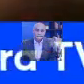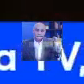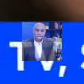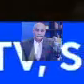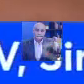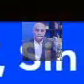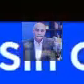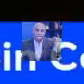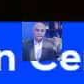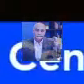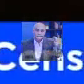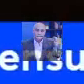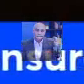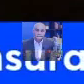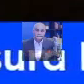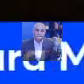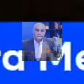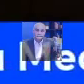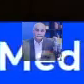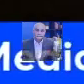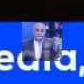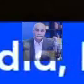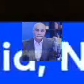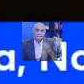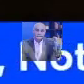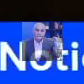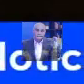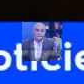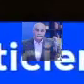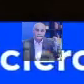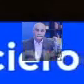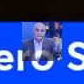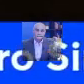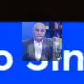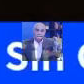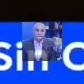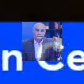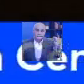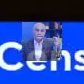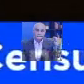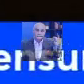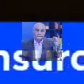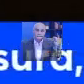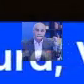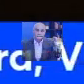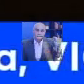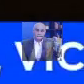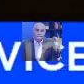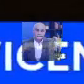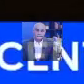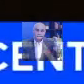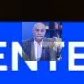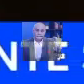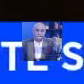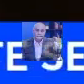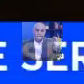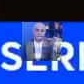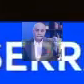ya en la visión, en la ambición de la sucesión presidencial. No es conveniente